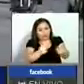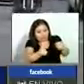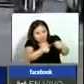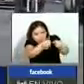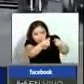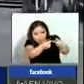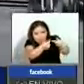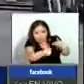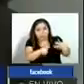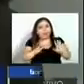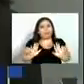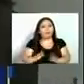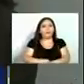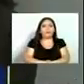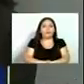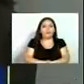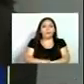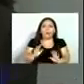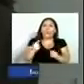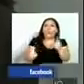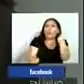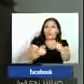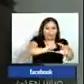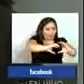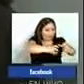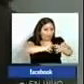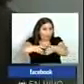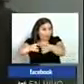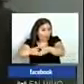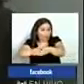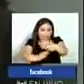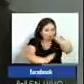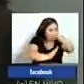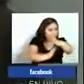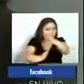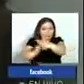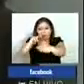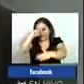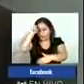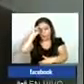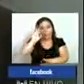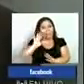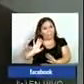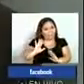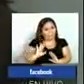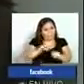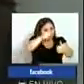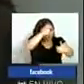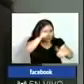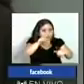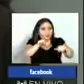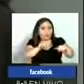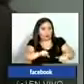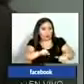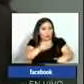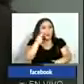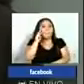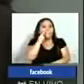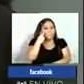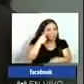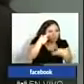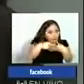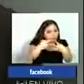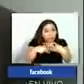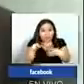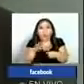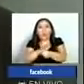que podrían tener un alto. ¿Qué sectores van a retroceder y cuáles no? Eso lo vamos a determinar a medida que nosotros vayamos viendo cuál es la